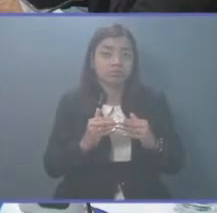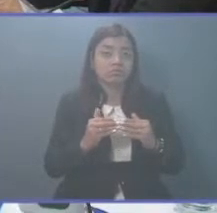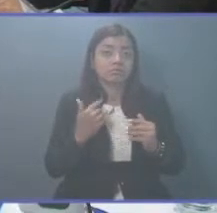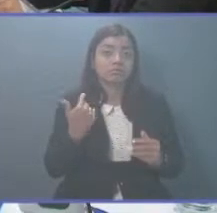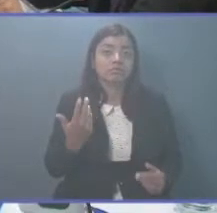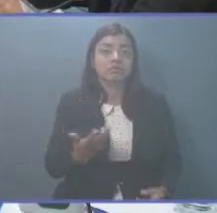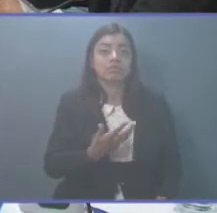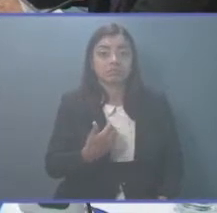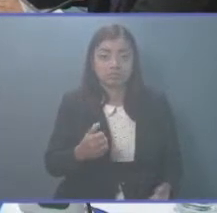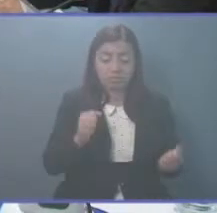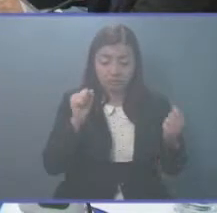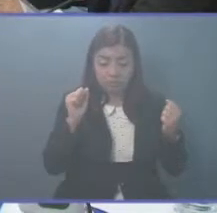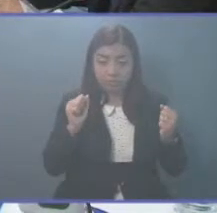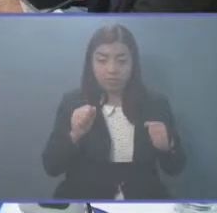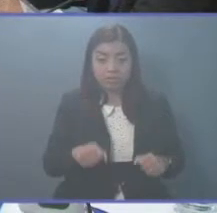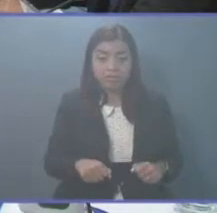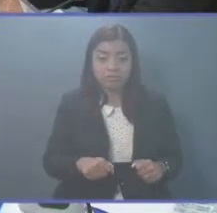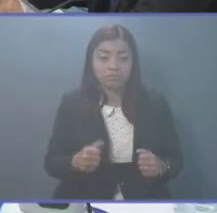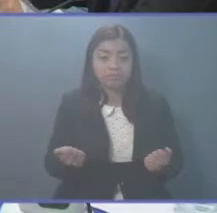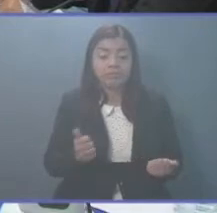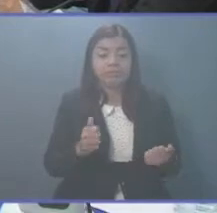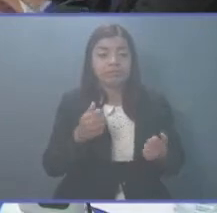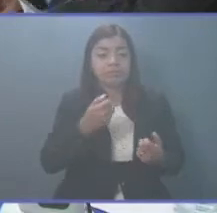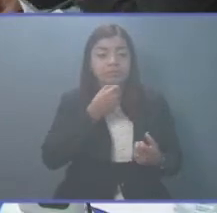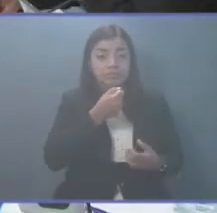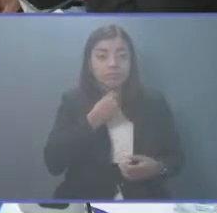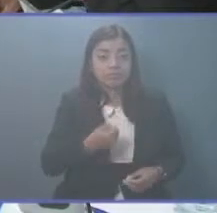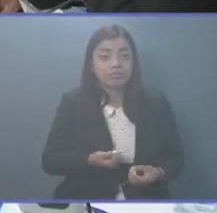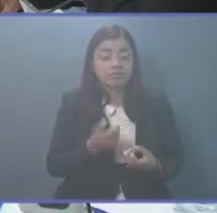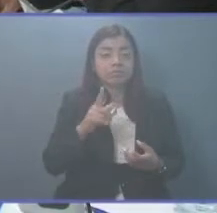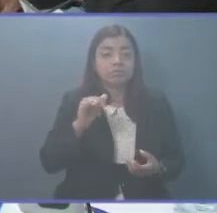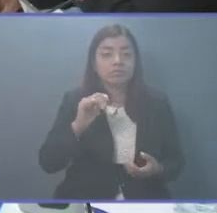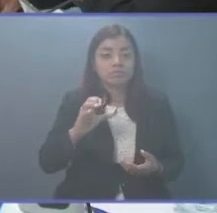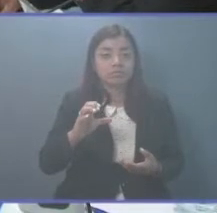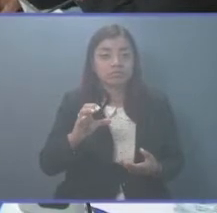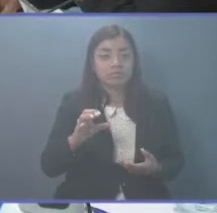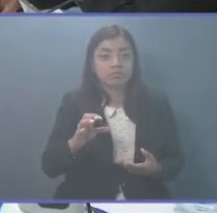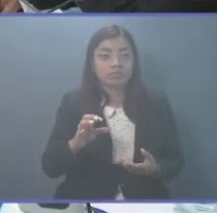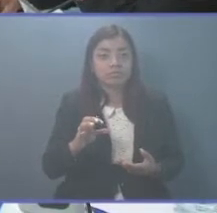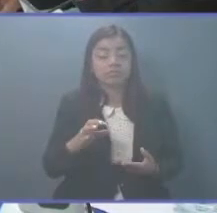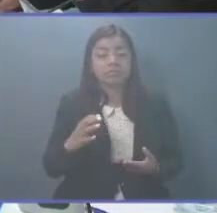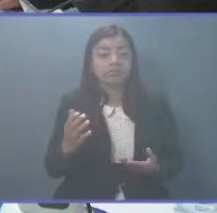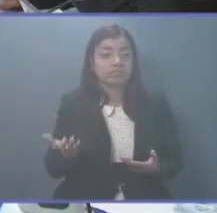podríamos nosotros, en virtud de lo expresado por el licenciado,